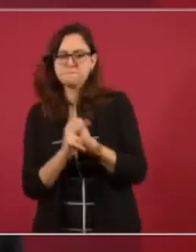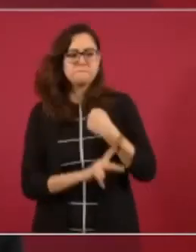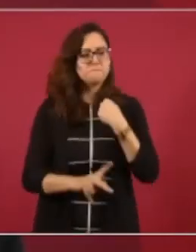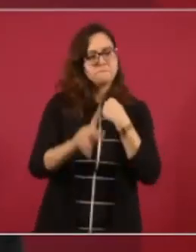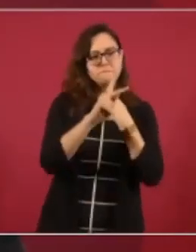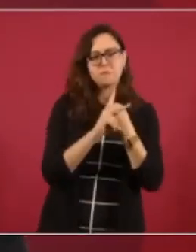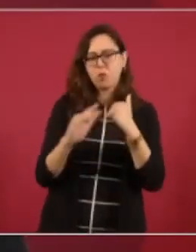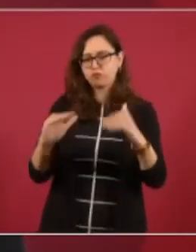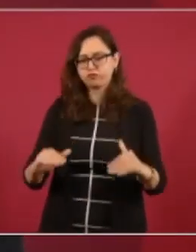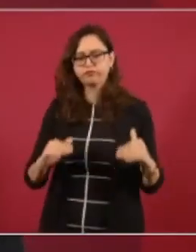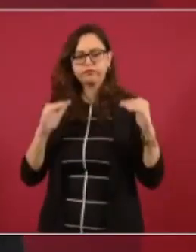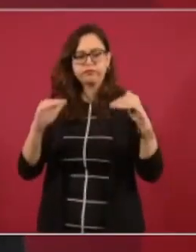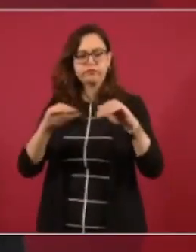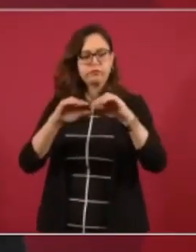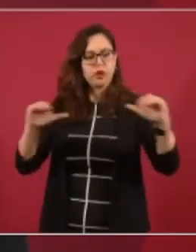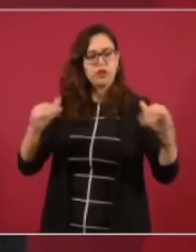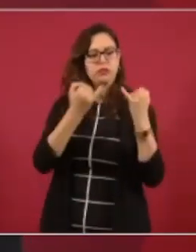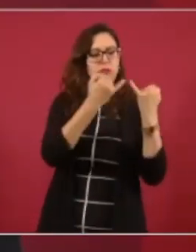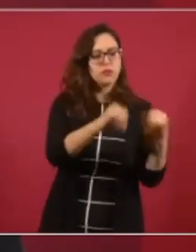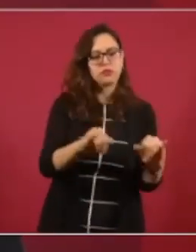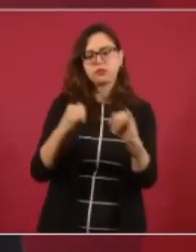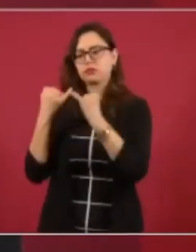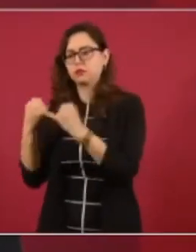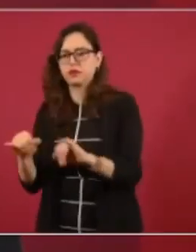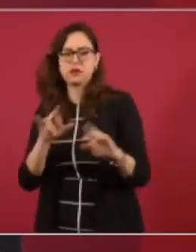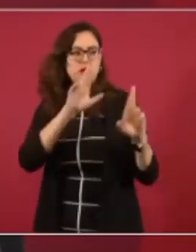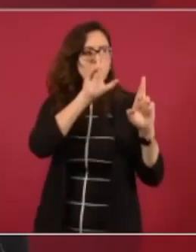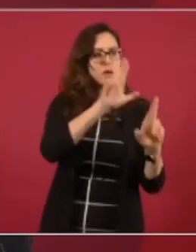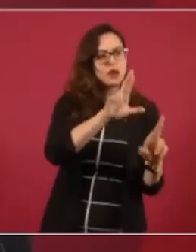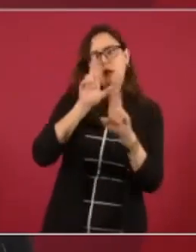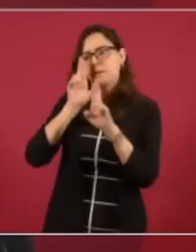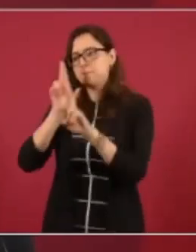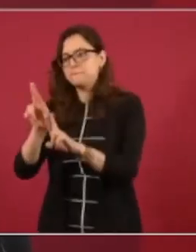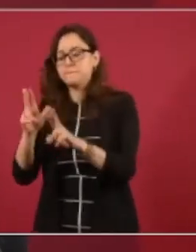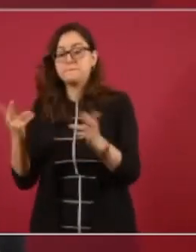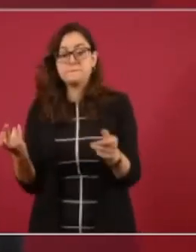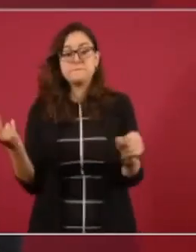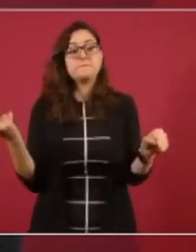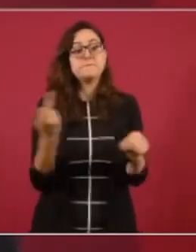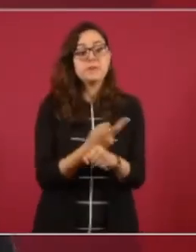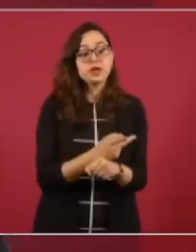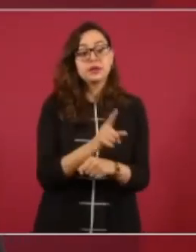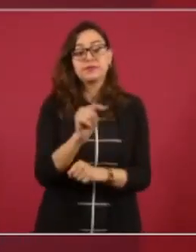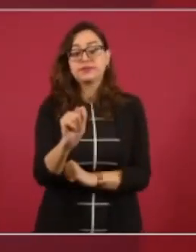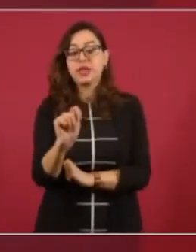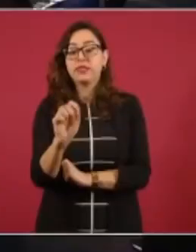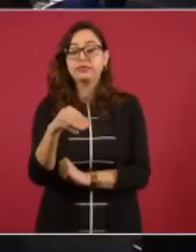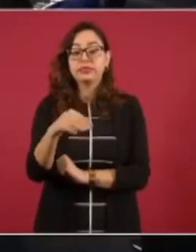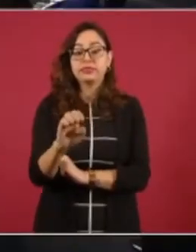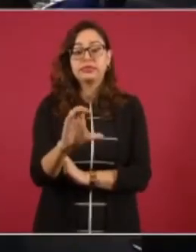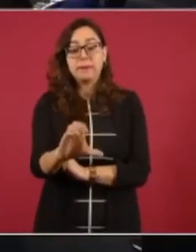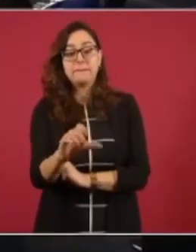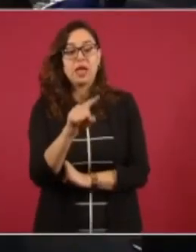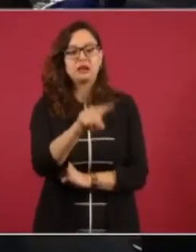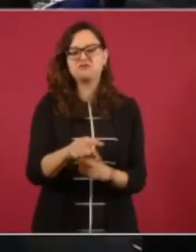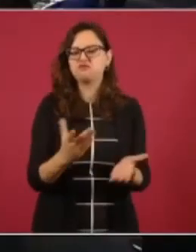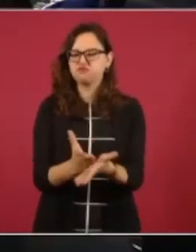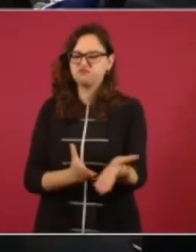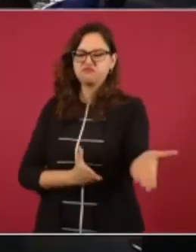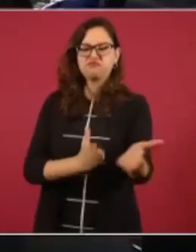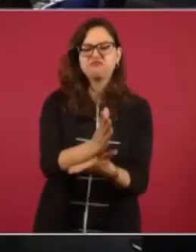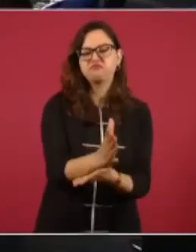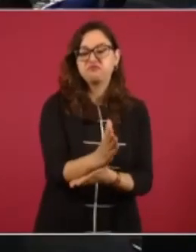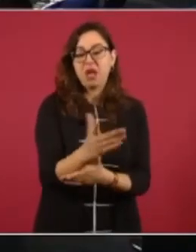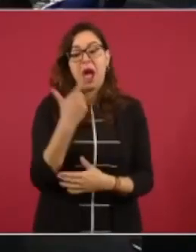Y lo que sucedió con lo de la consulta, el tono, el modito, diría